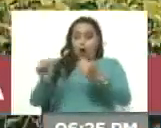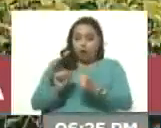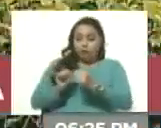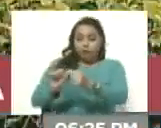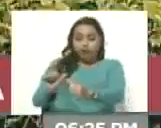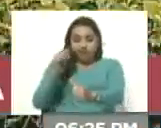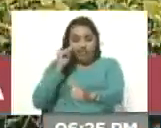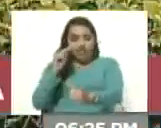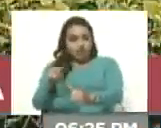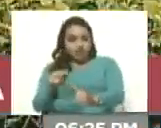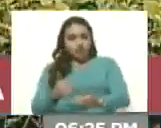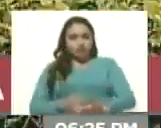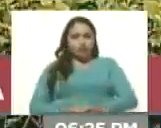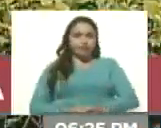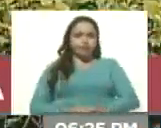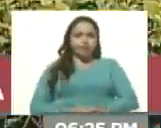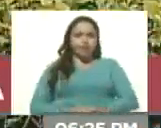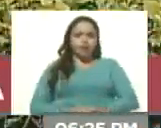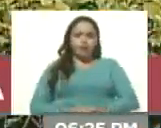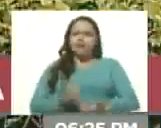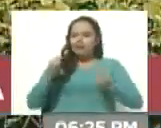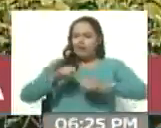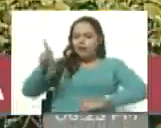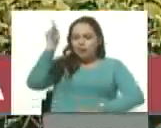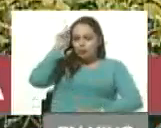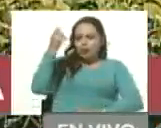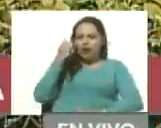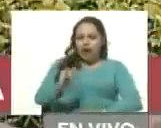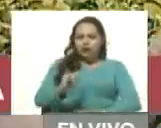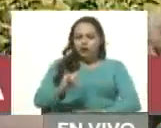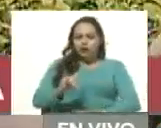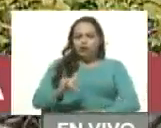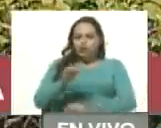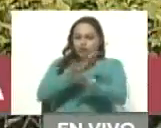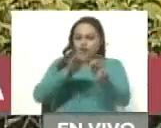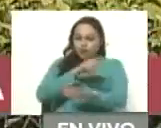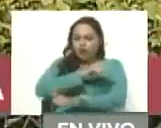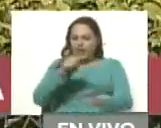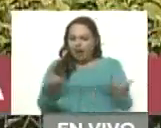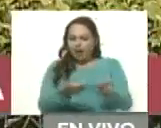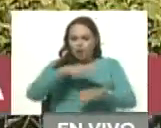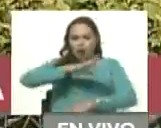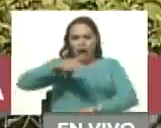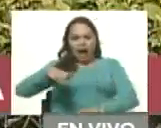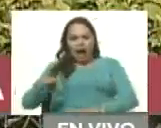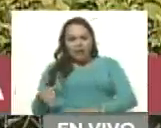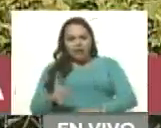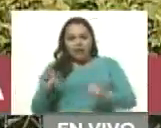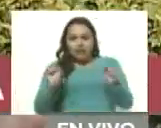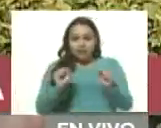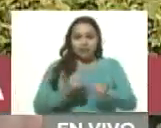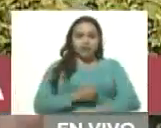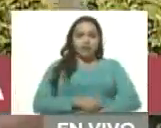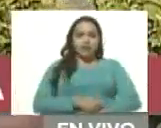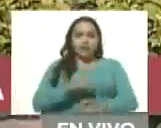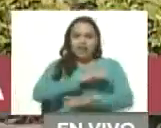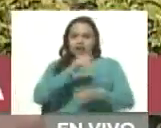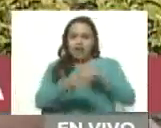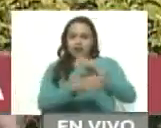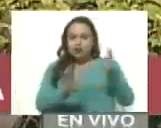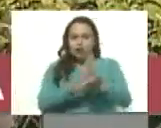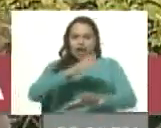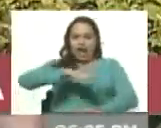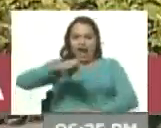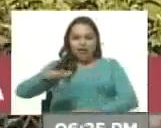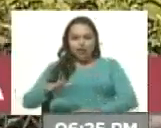pues no en perú existe toda una corriente andina que es decir el rescate de la cosmovisión andina mira andino no